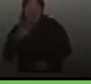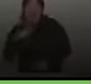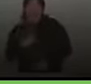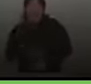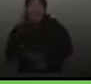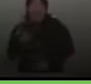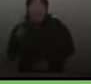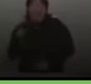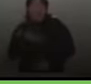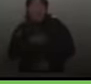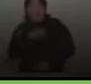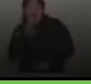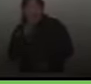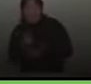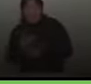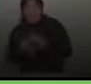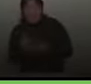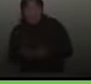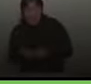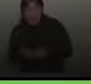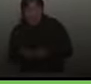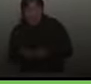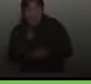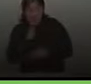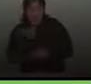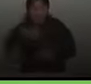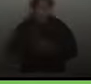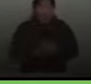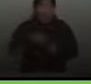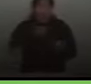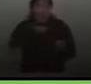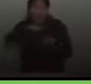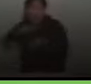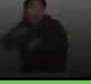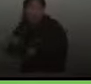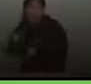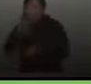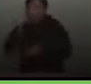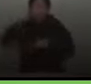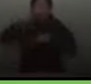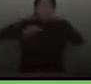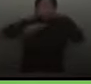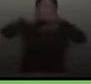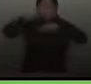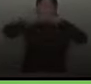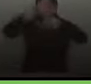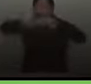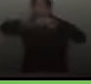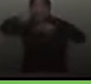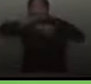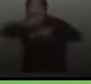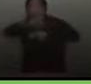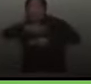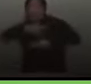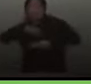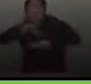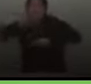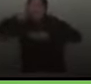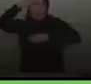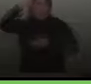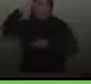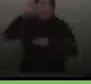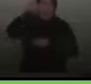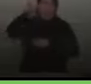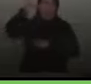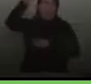sus señorías de Vox. ¿Van a comprar Kalashnikov? ¿Van a construir un muro en la frontera de la región de Murcia por si vienen los